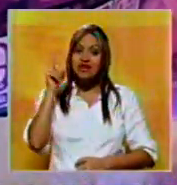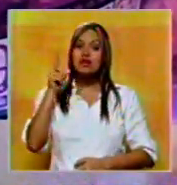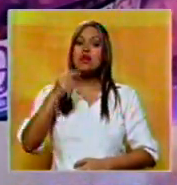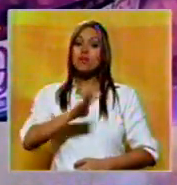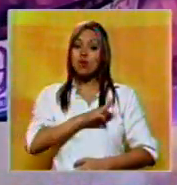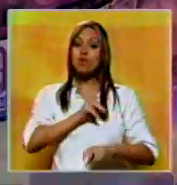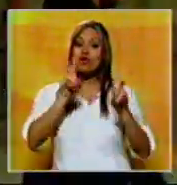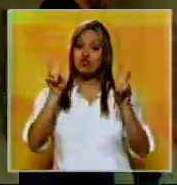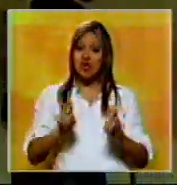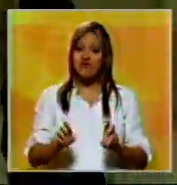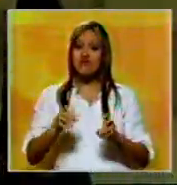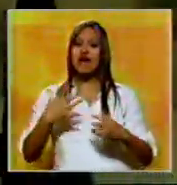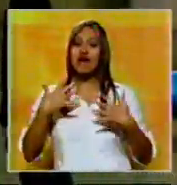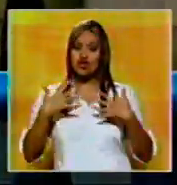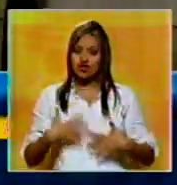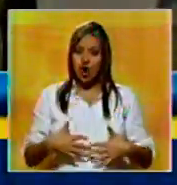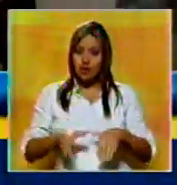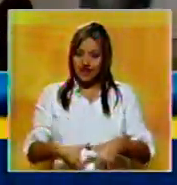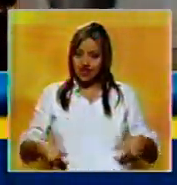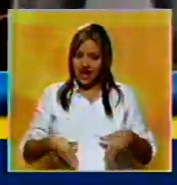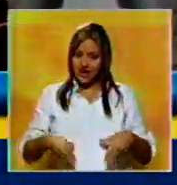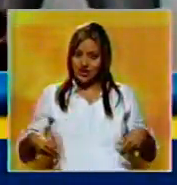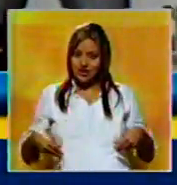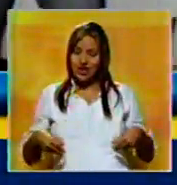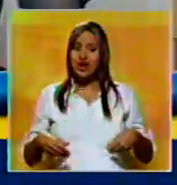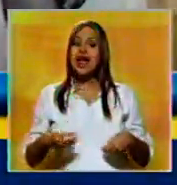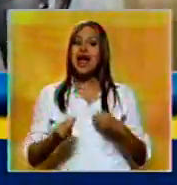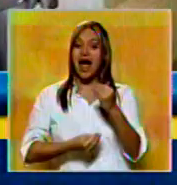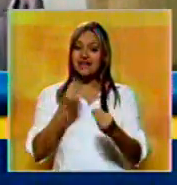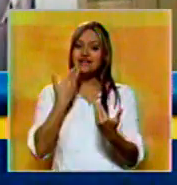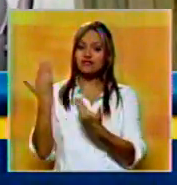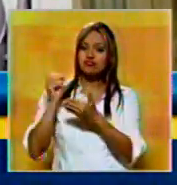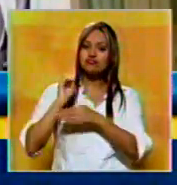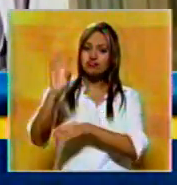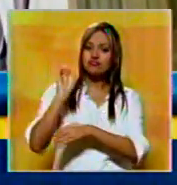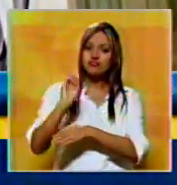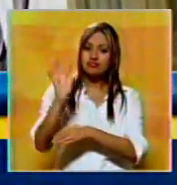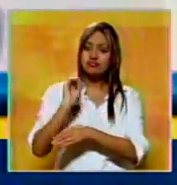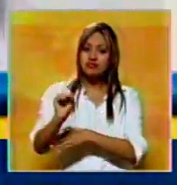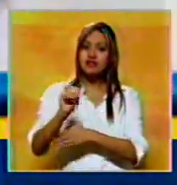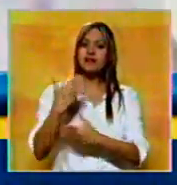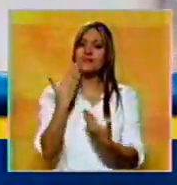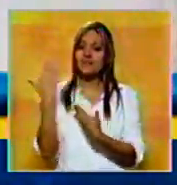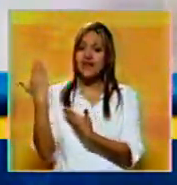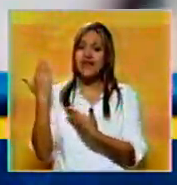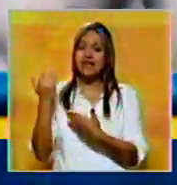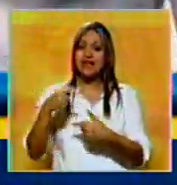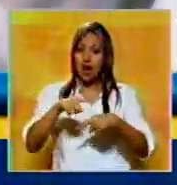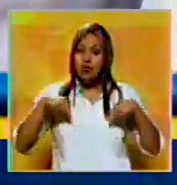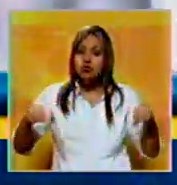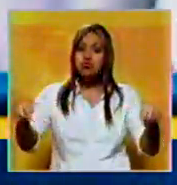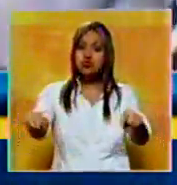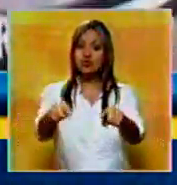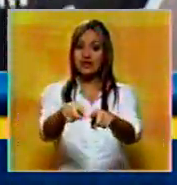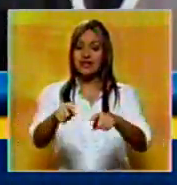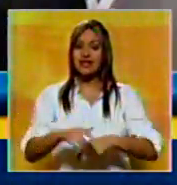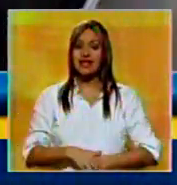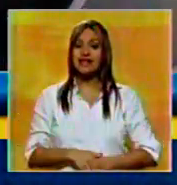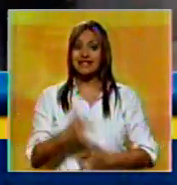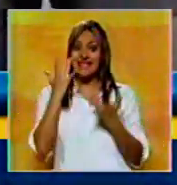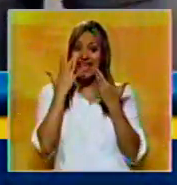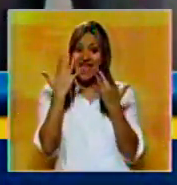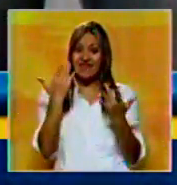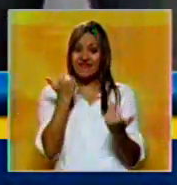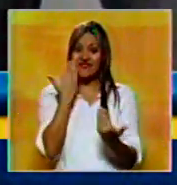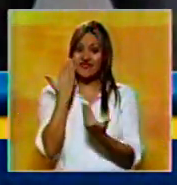ropa interior. El delantero del Real Madrid promocionó su colección en el patio de cristal del Palacio de Cibeles, donde se